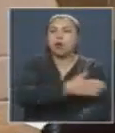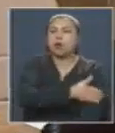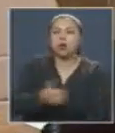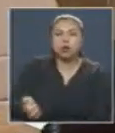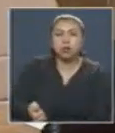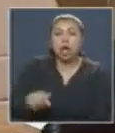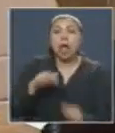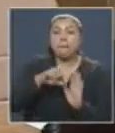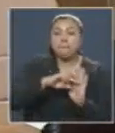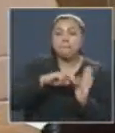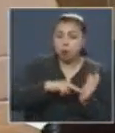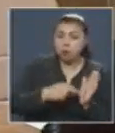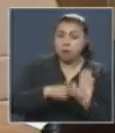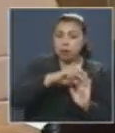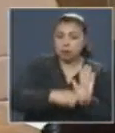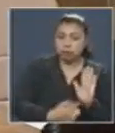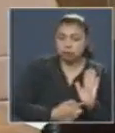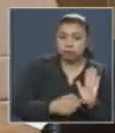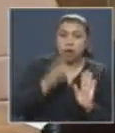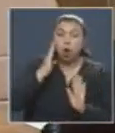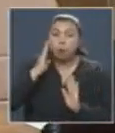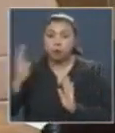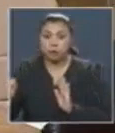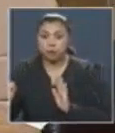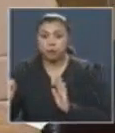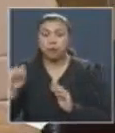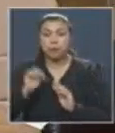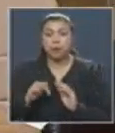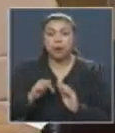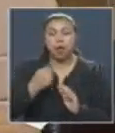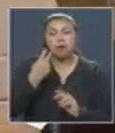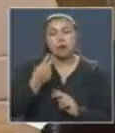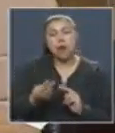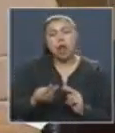problema de este proyecto es que los beneficios se van a ver en el